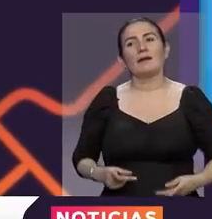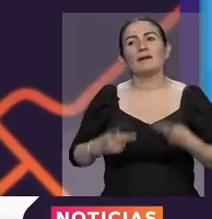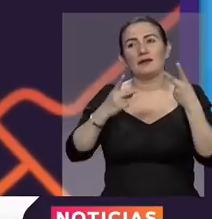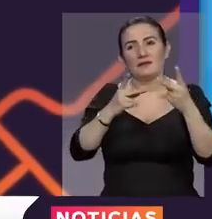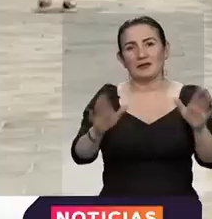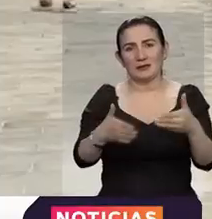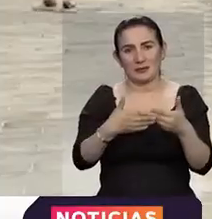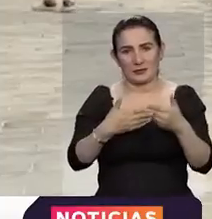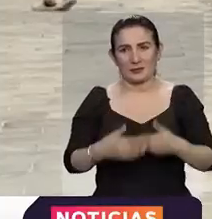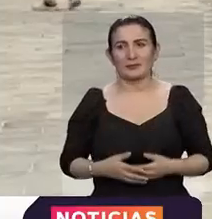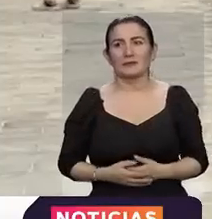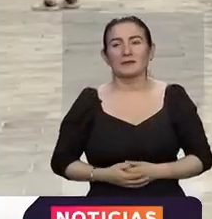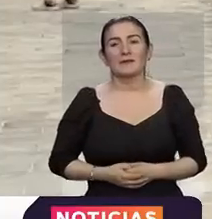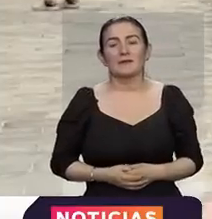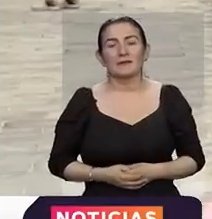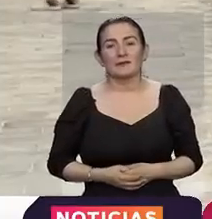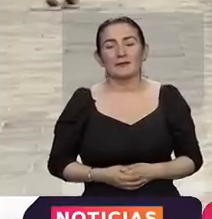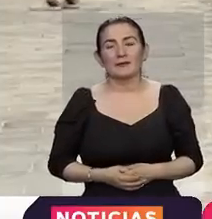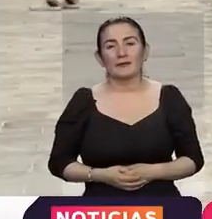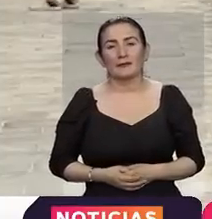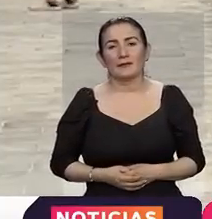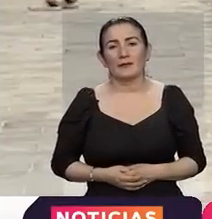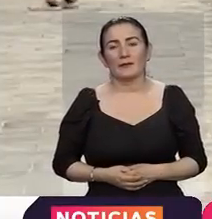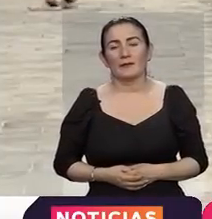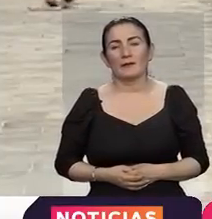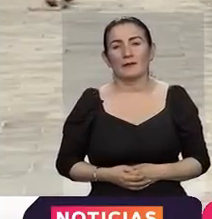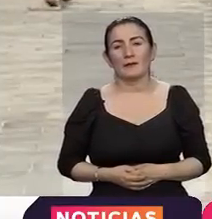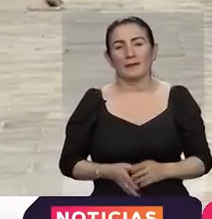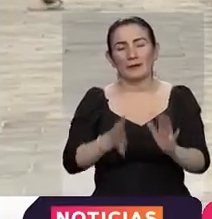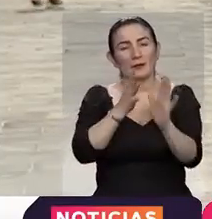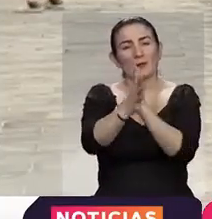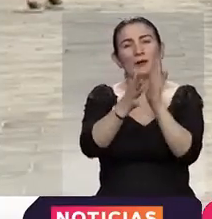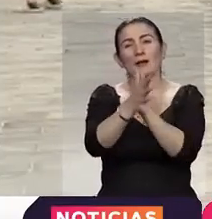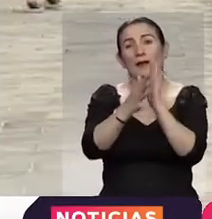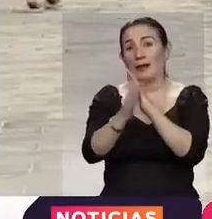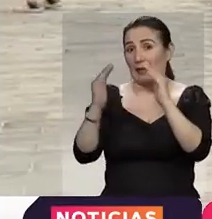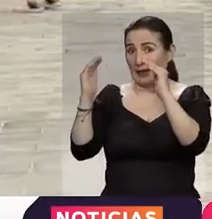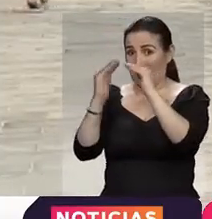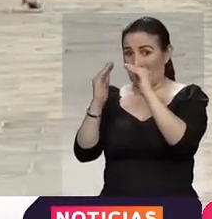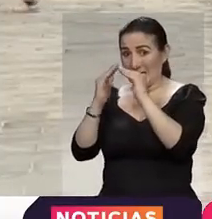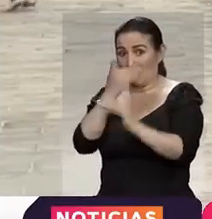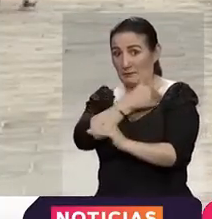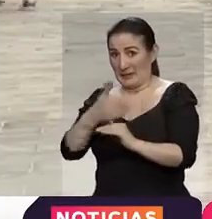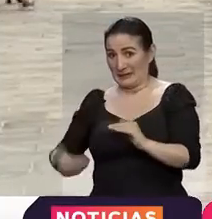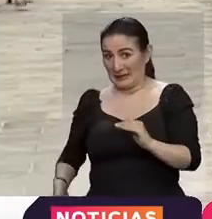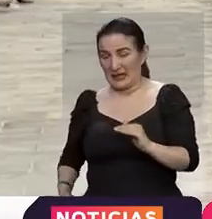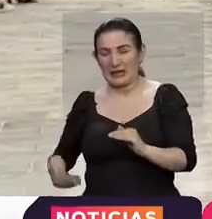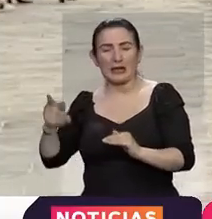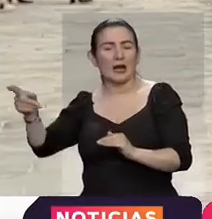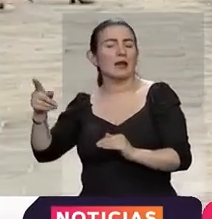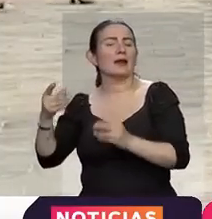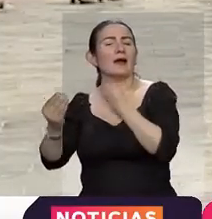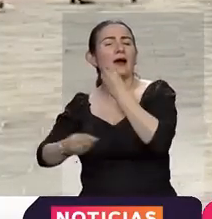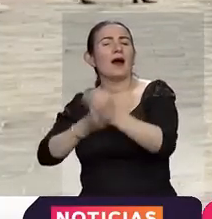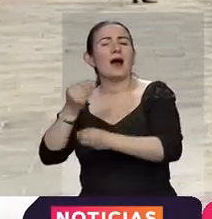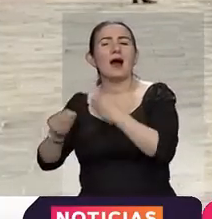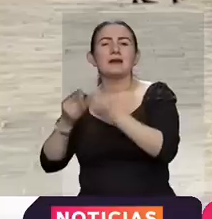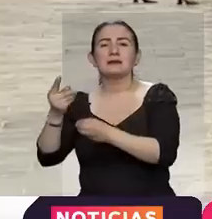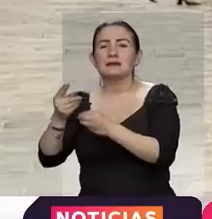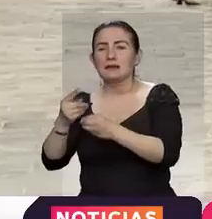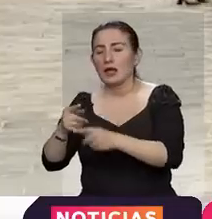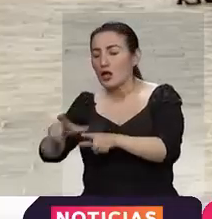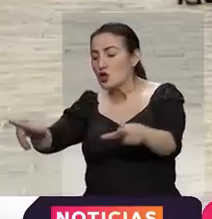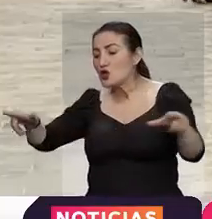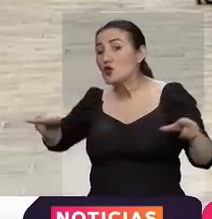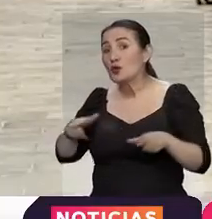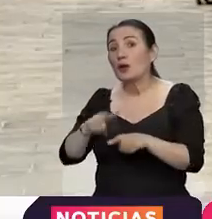cierro comillas. Quiero contarles como dato de cierre que en la Casa de Nariño también se dispuso de un lugar estratégico para